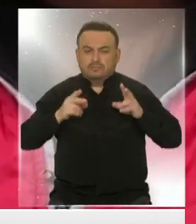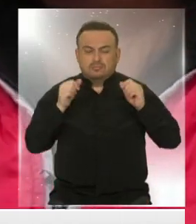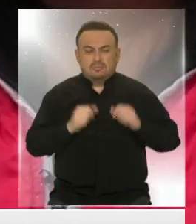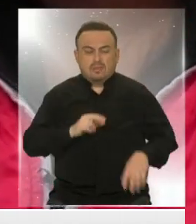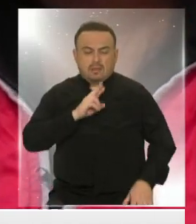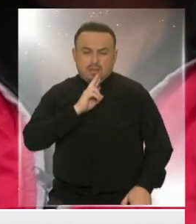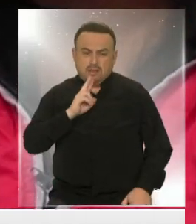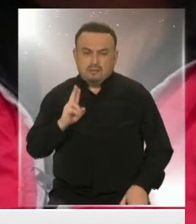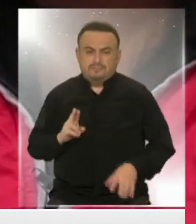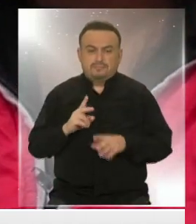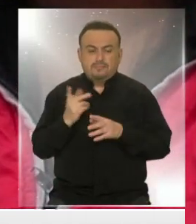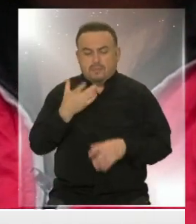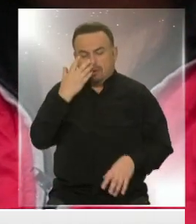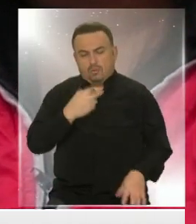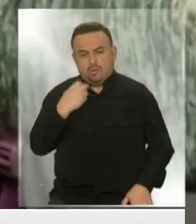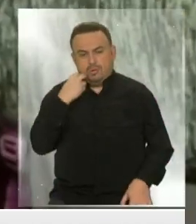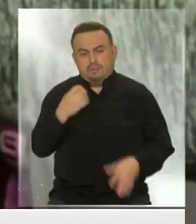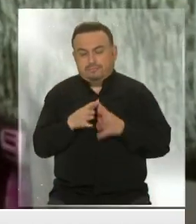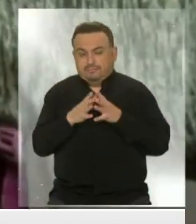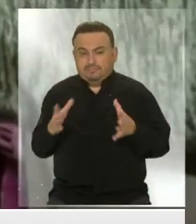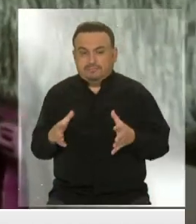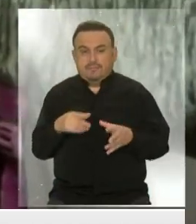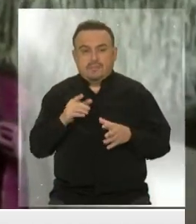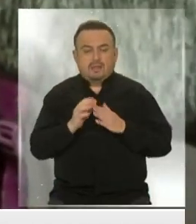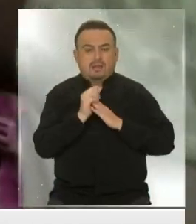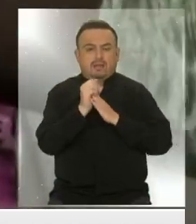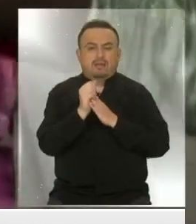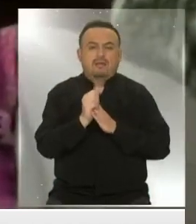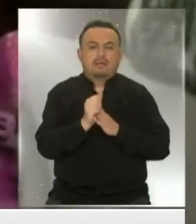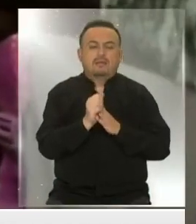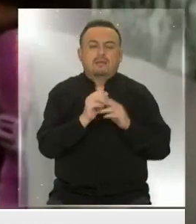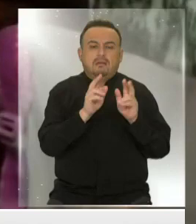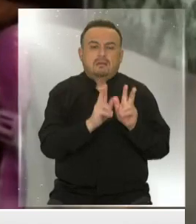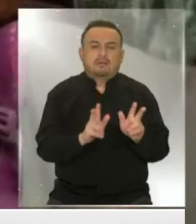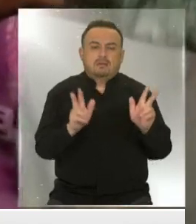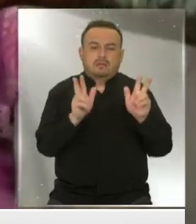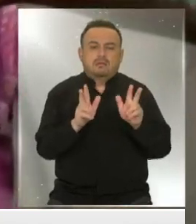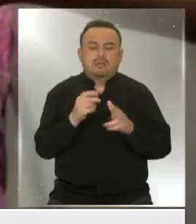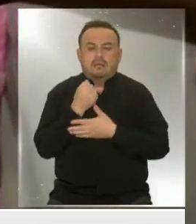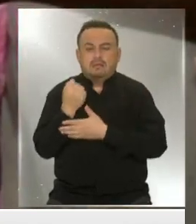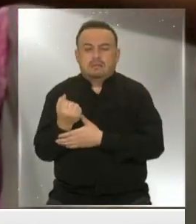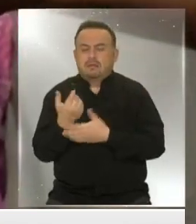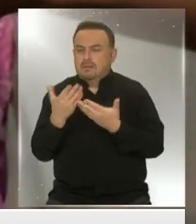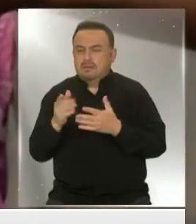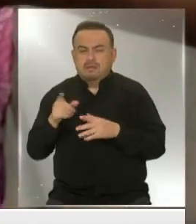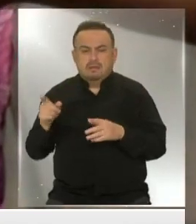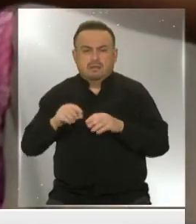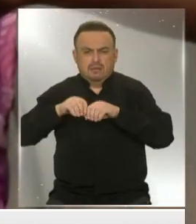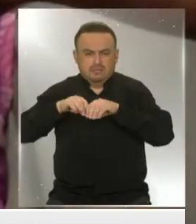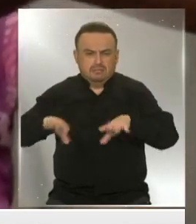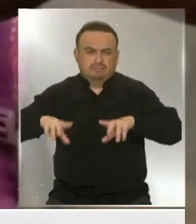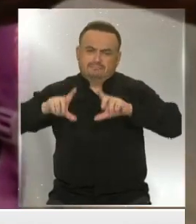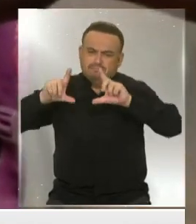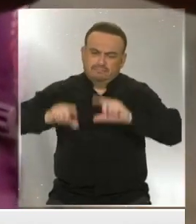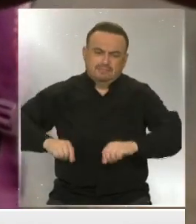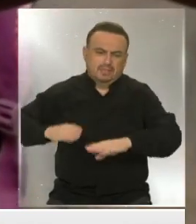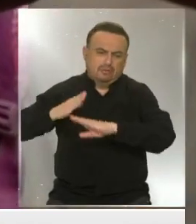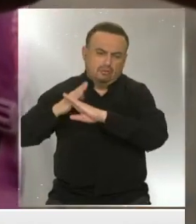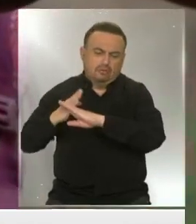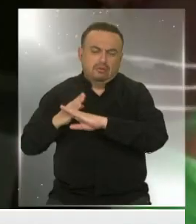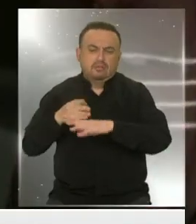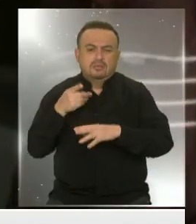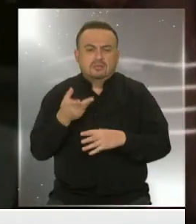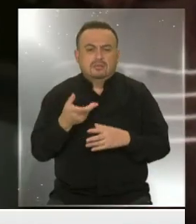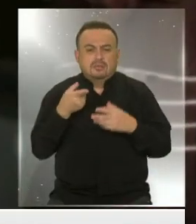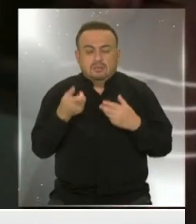respuesta nuevamente humanitaria a gran escala liderada por la onu y que ayuda a prevenir que se siga propagando el coronavirus y hay una